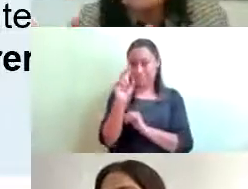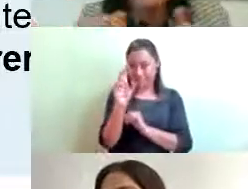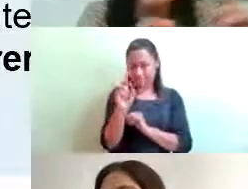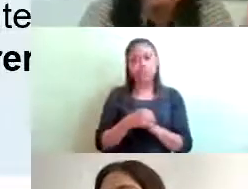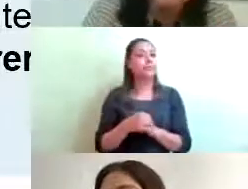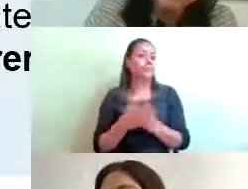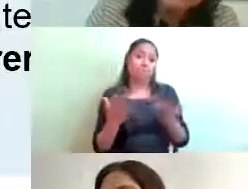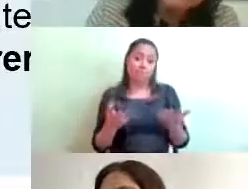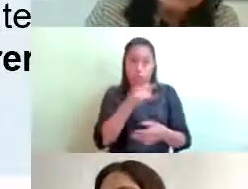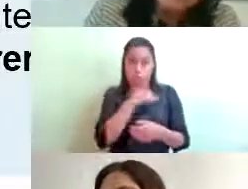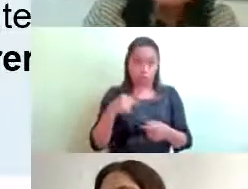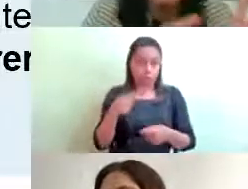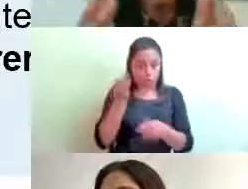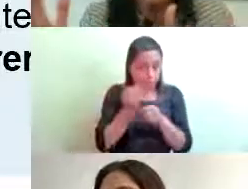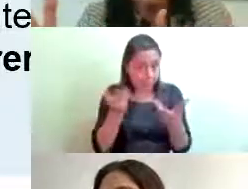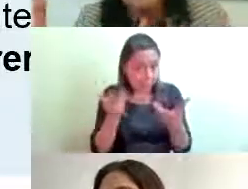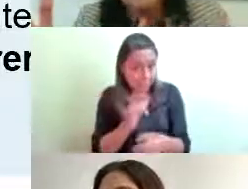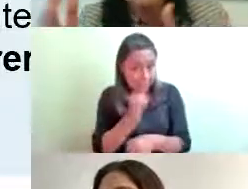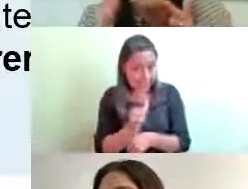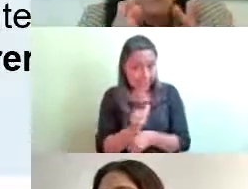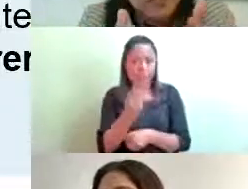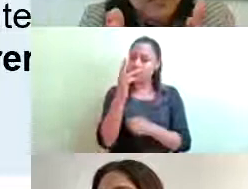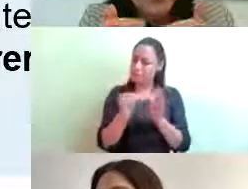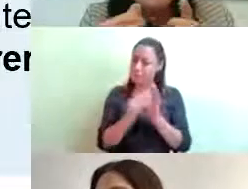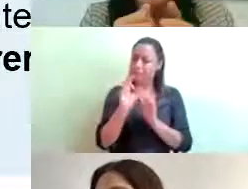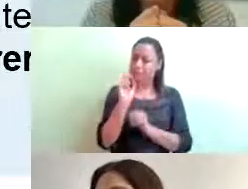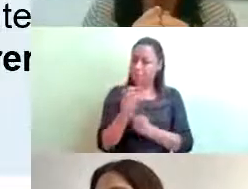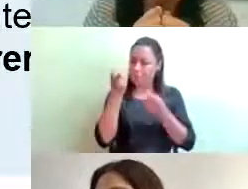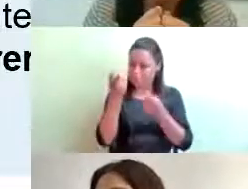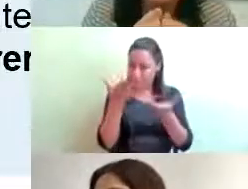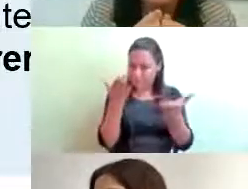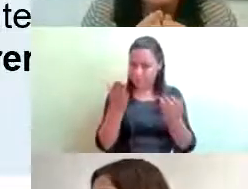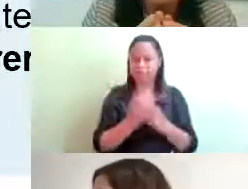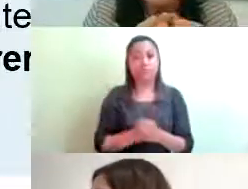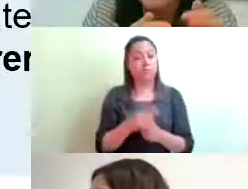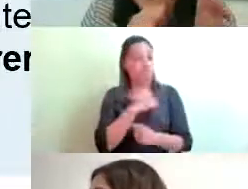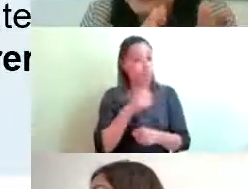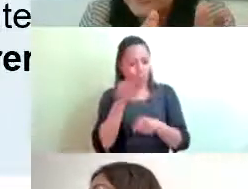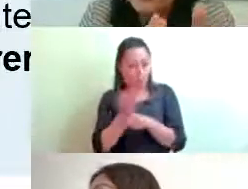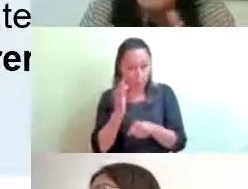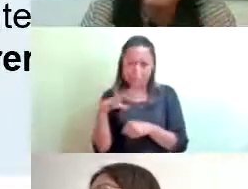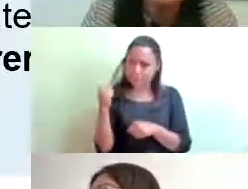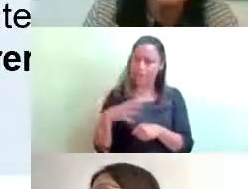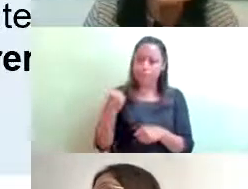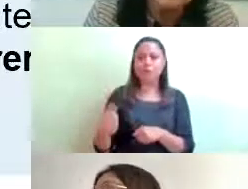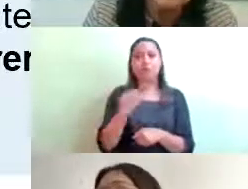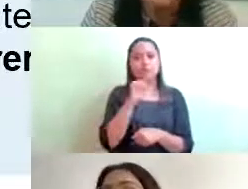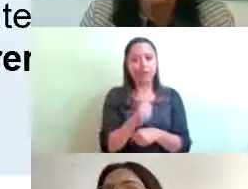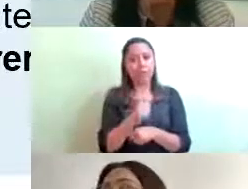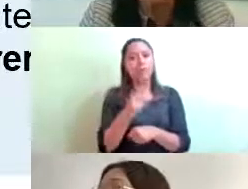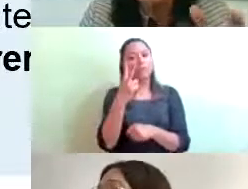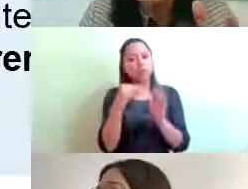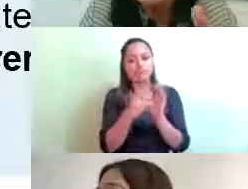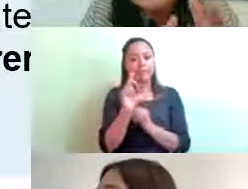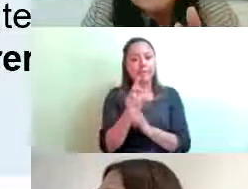2030 va a pasar esto. Si no hacemos nada, en 2030 vamos a llegar a este nivel de concentración de